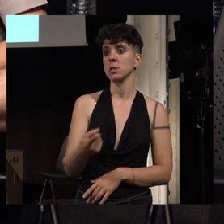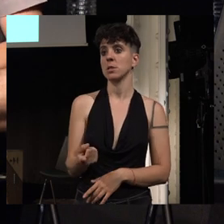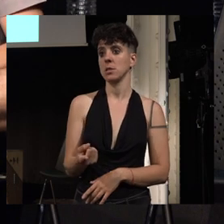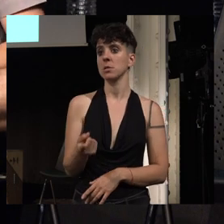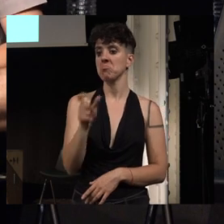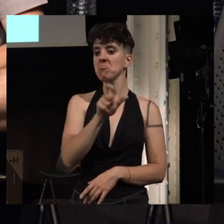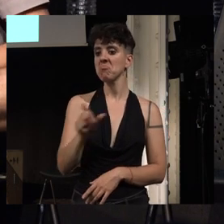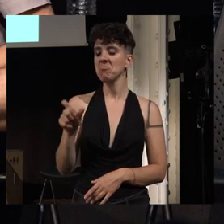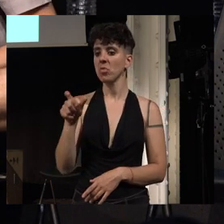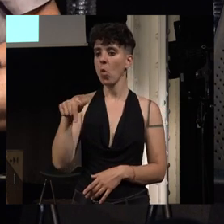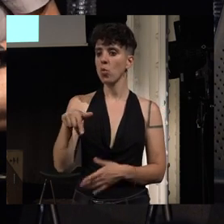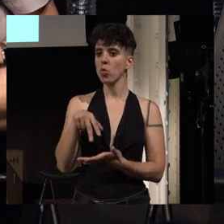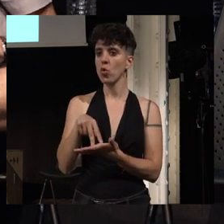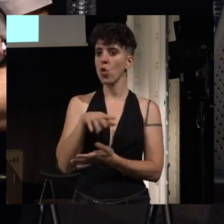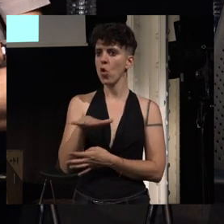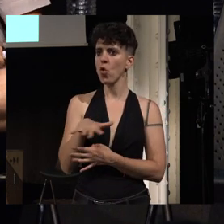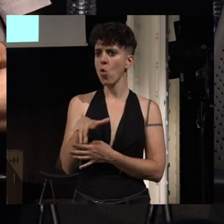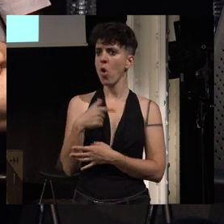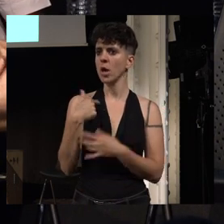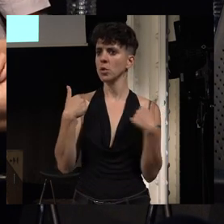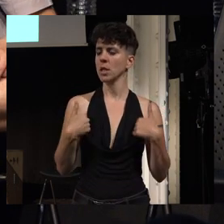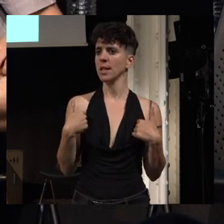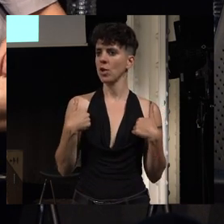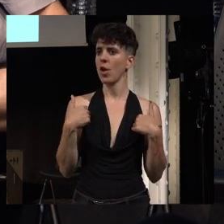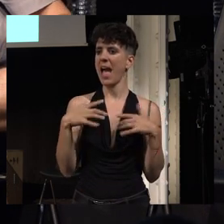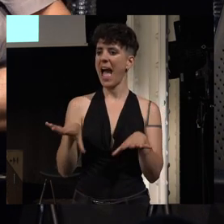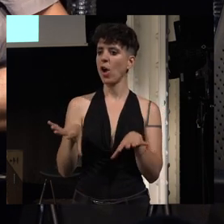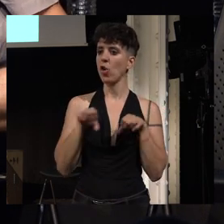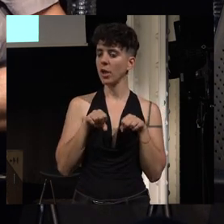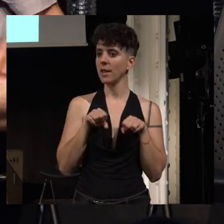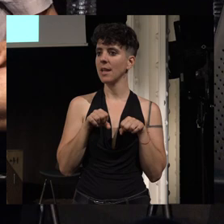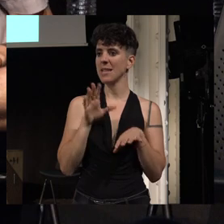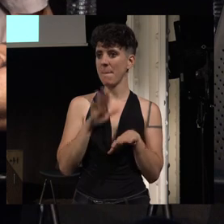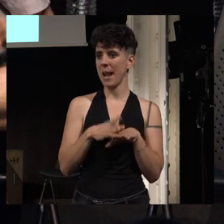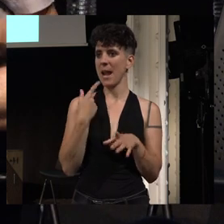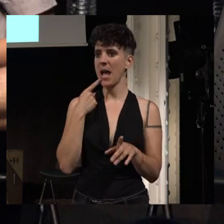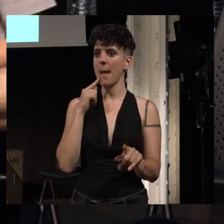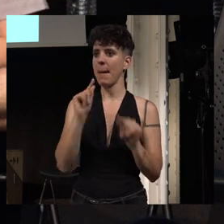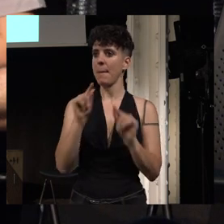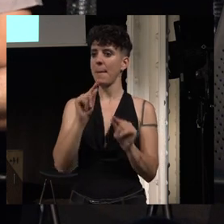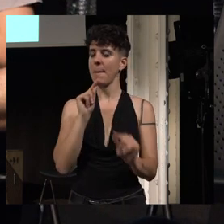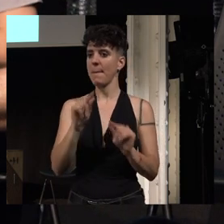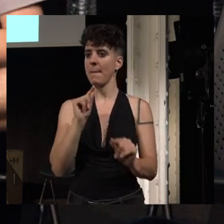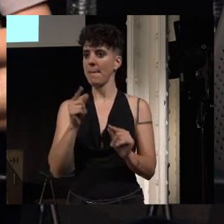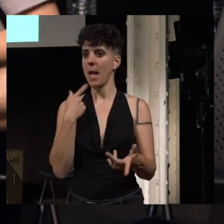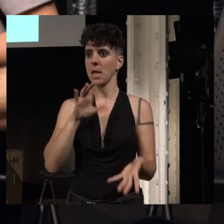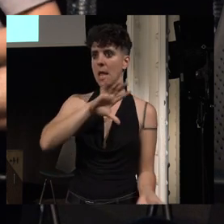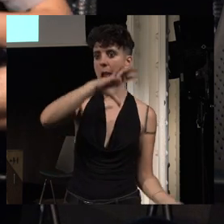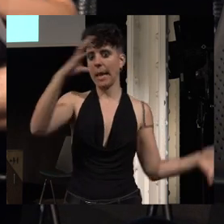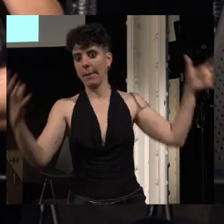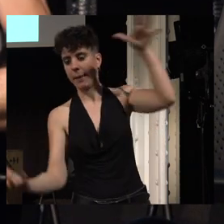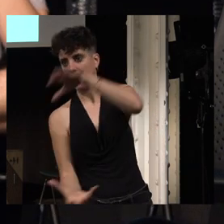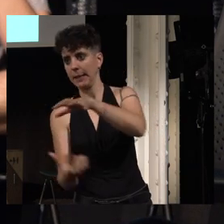en donde se hayan sentido tan acogidas como para poder ponernos, como nos han puesto de vuelta y media todos, y poder decir lo que nos han